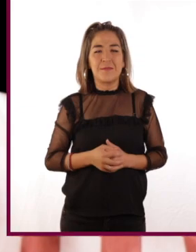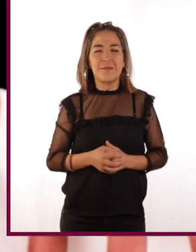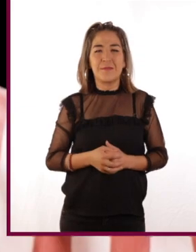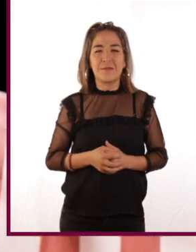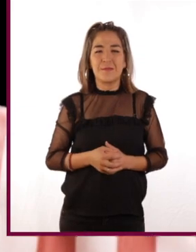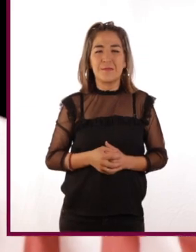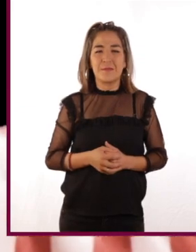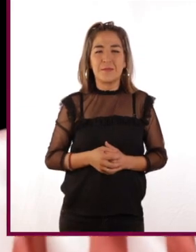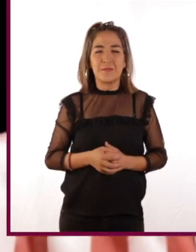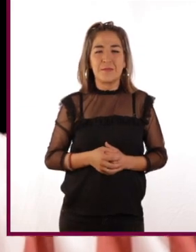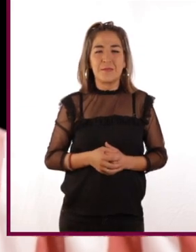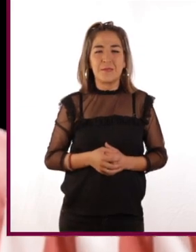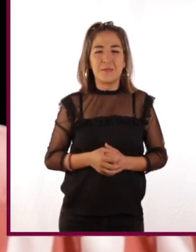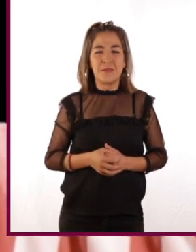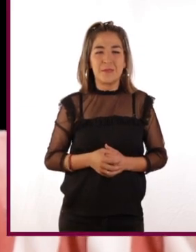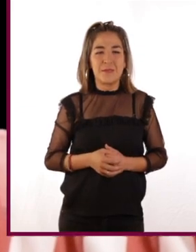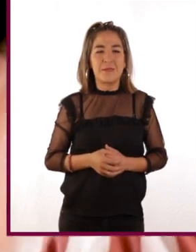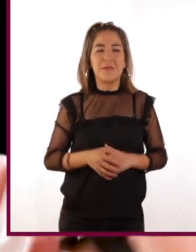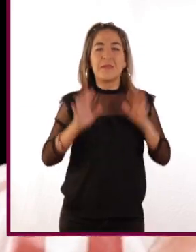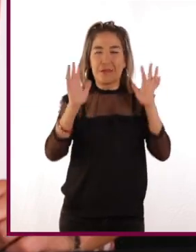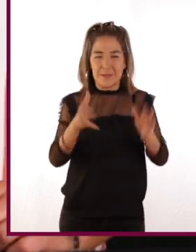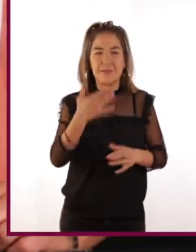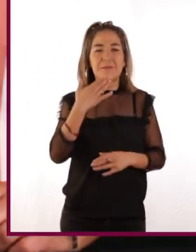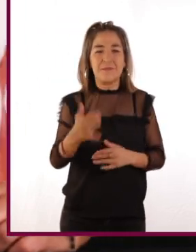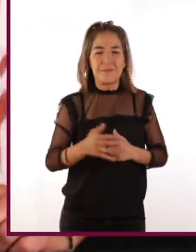4. Muy bien.